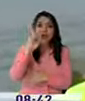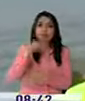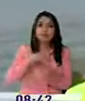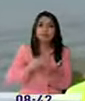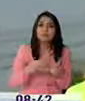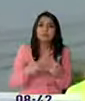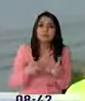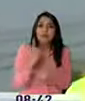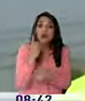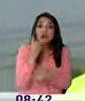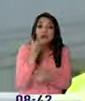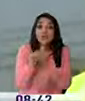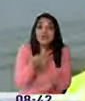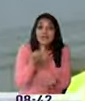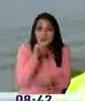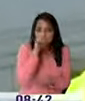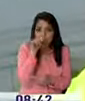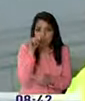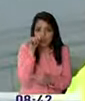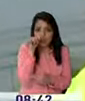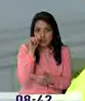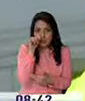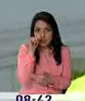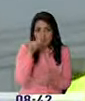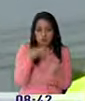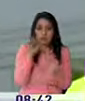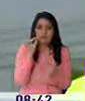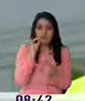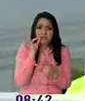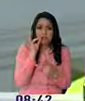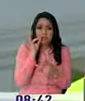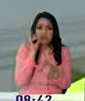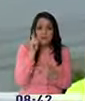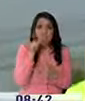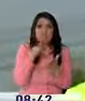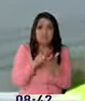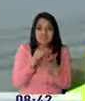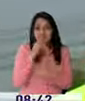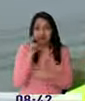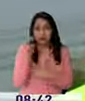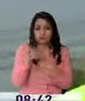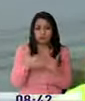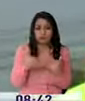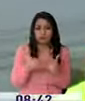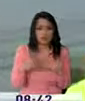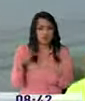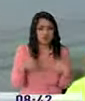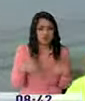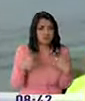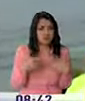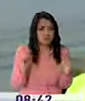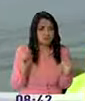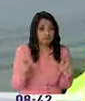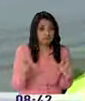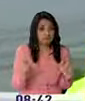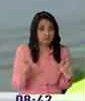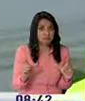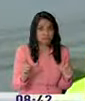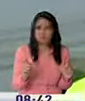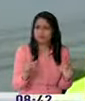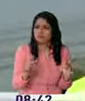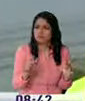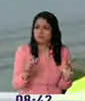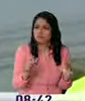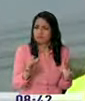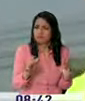$2,000, de lo que es clorhidrato de cocaína, y lo que es marihuana sobre los $1,200. Pues está un costo aproximado de más de